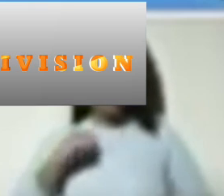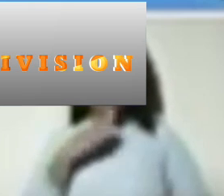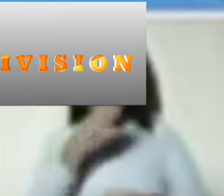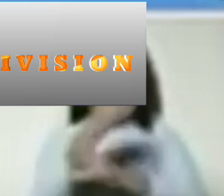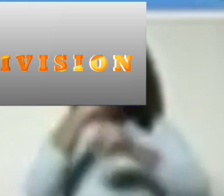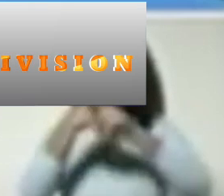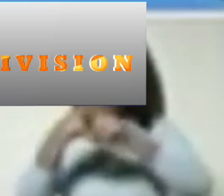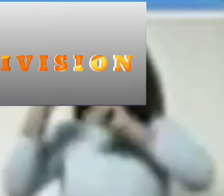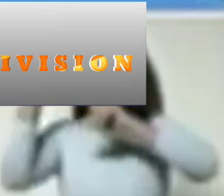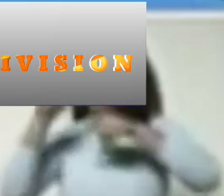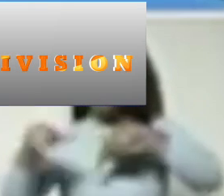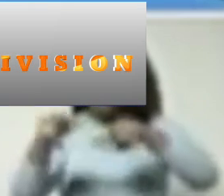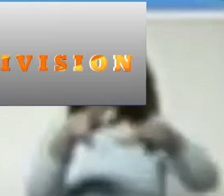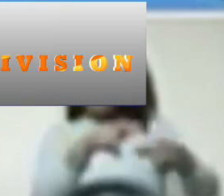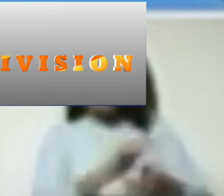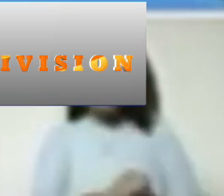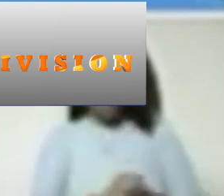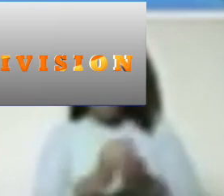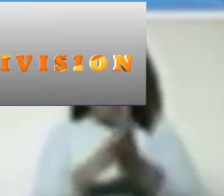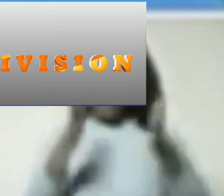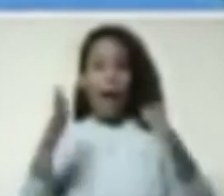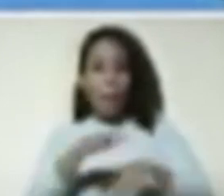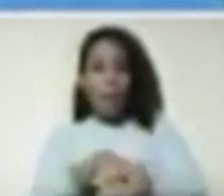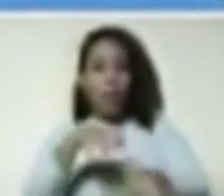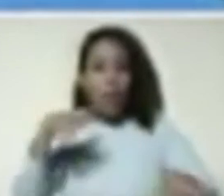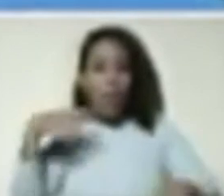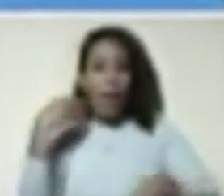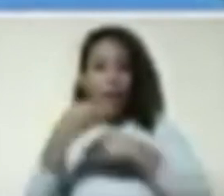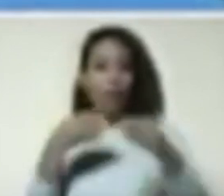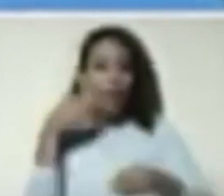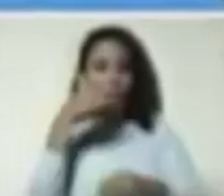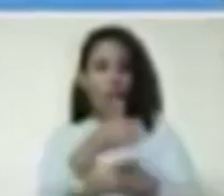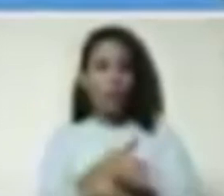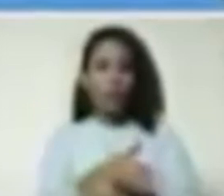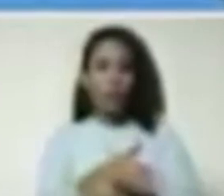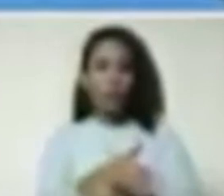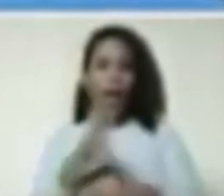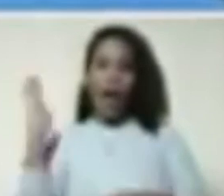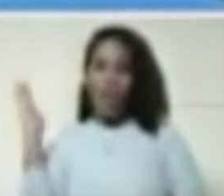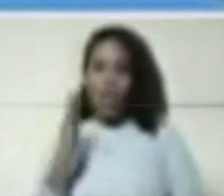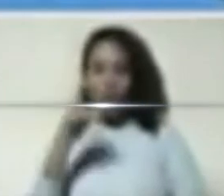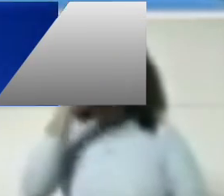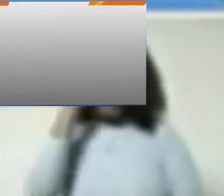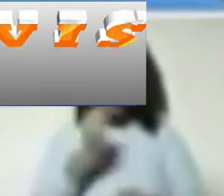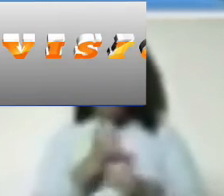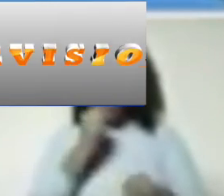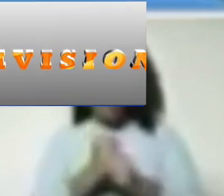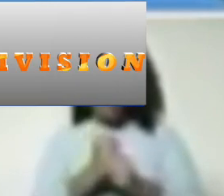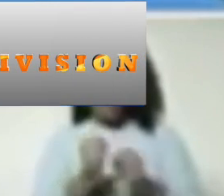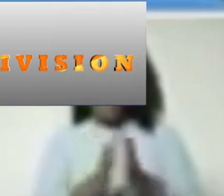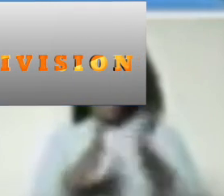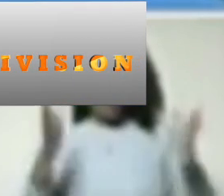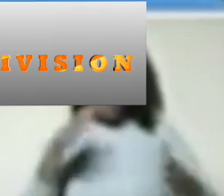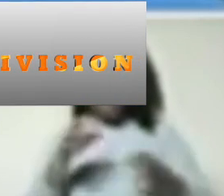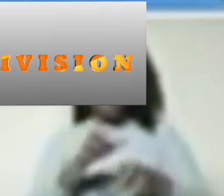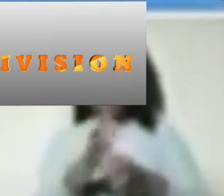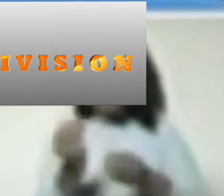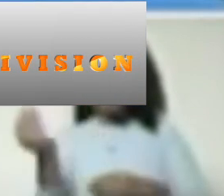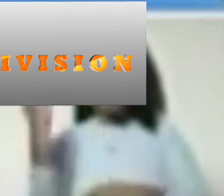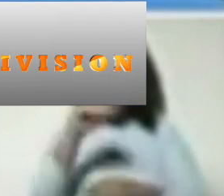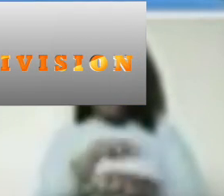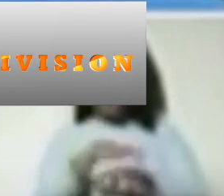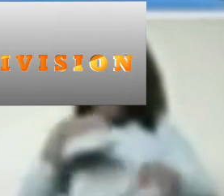lugares. La gran mayoría ha regresado y han regresado a trabajar. Y la gran mayoría que ha regresado